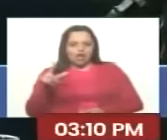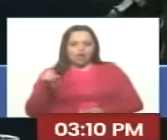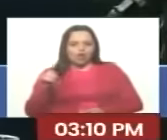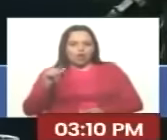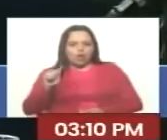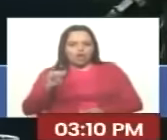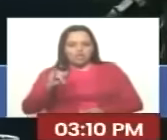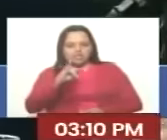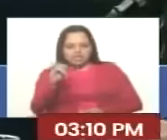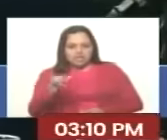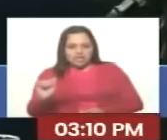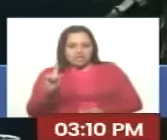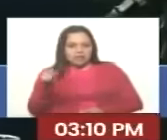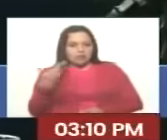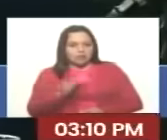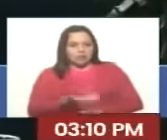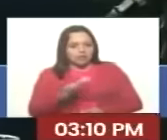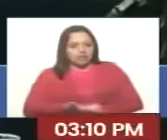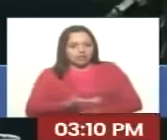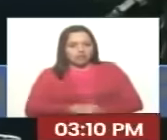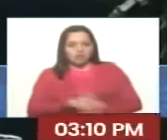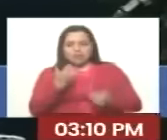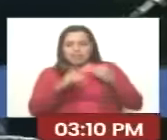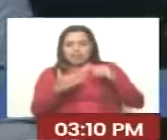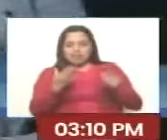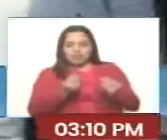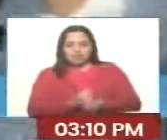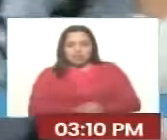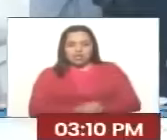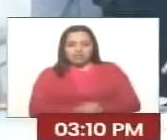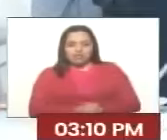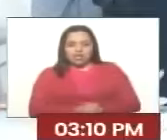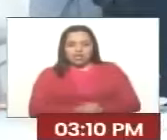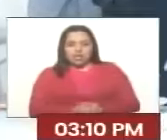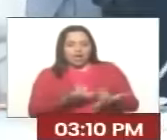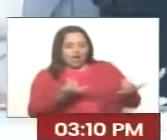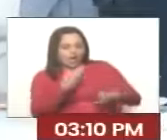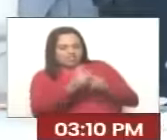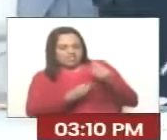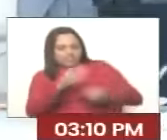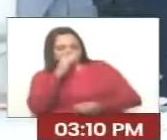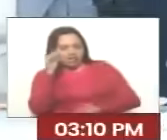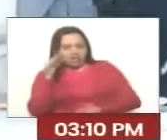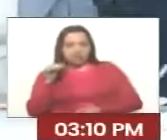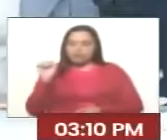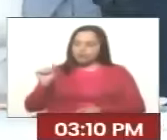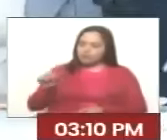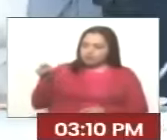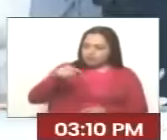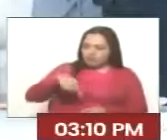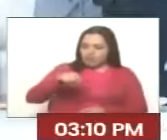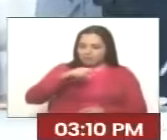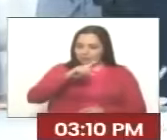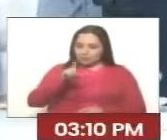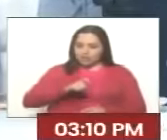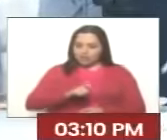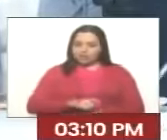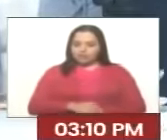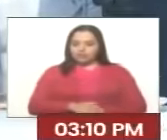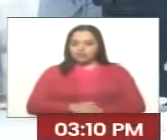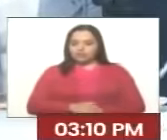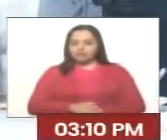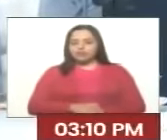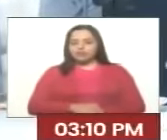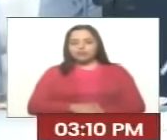momento. Son mensajes que nos llegan entre tantos. ¿Y ahora qué viene, fiscal? Quedamos sí, con eso ahí. Bueno, si ustedes me preguntaron, ya,